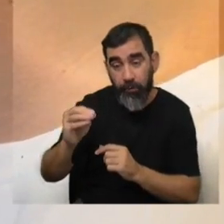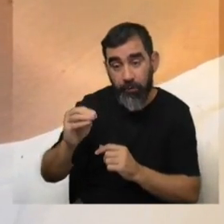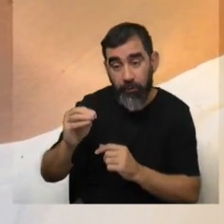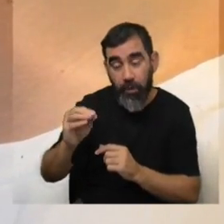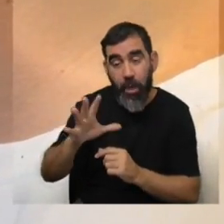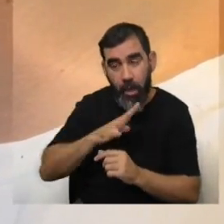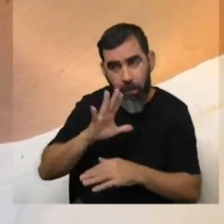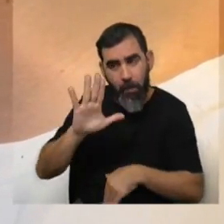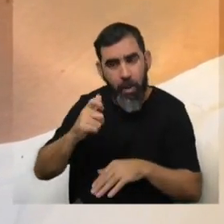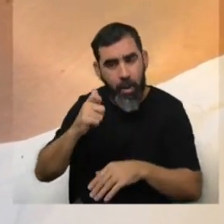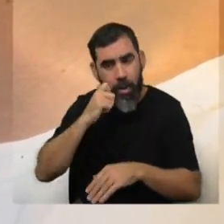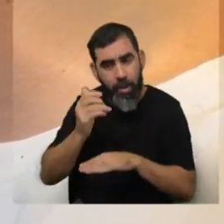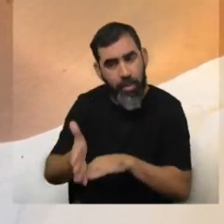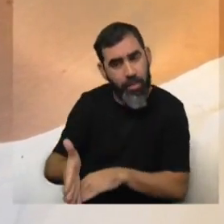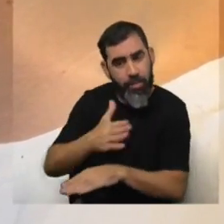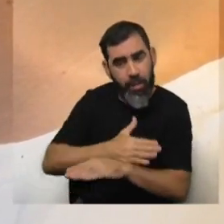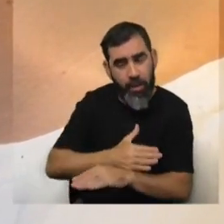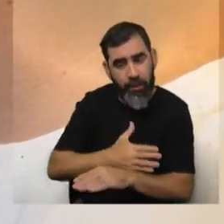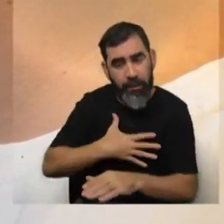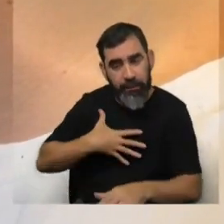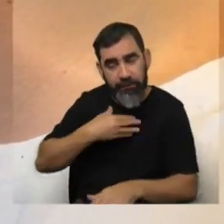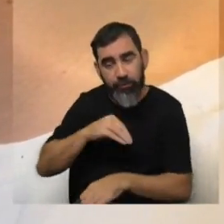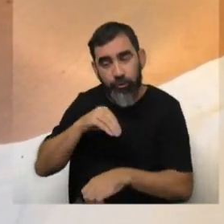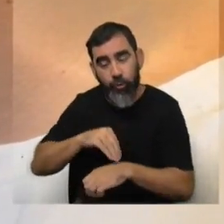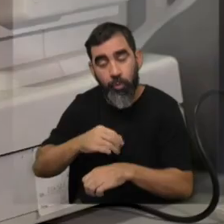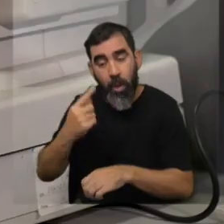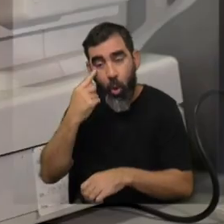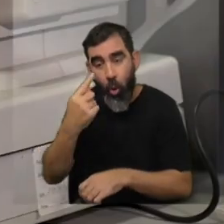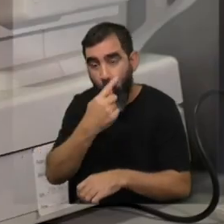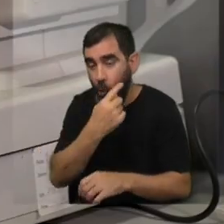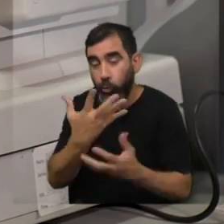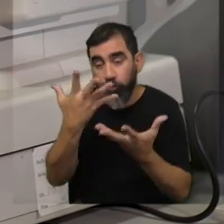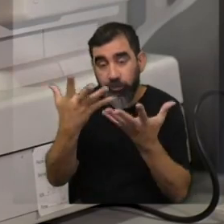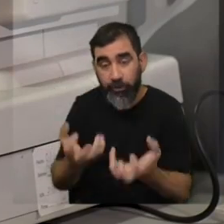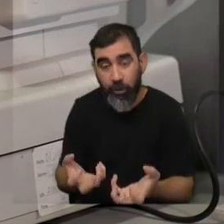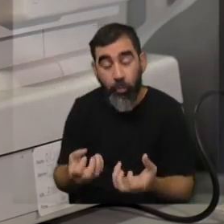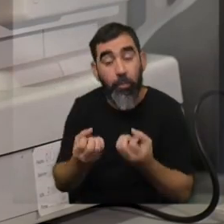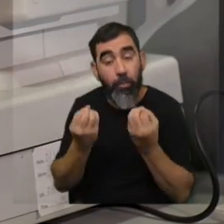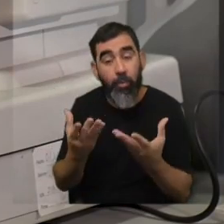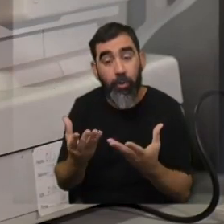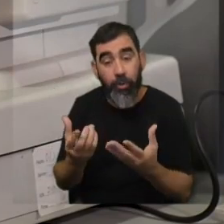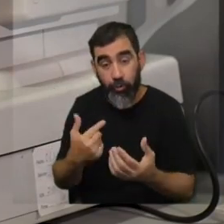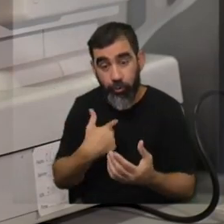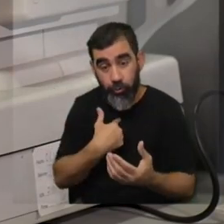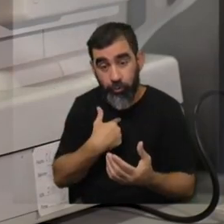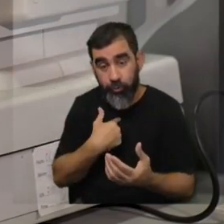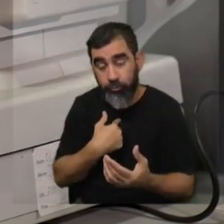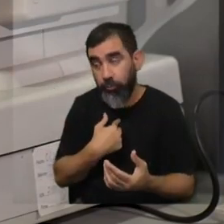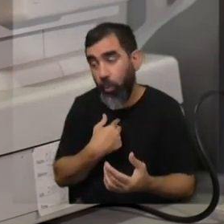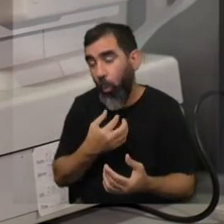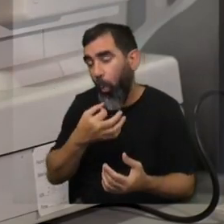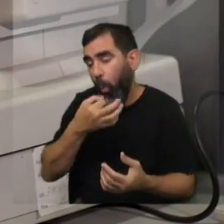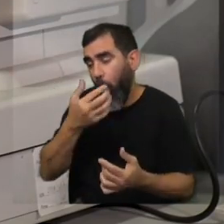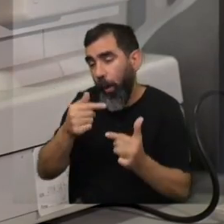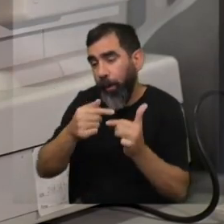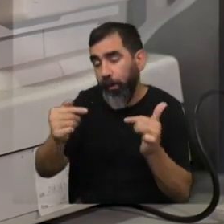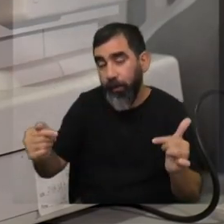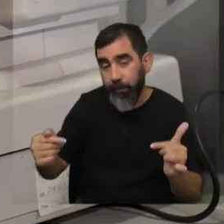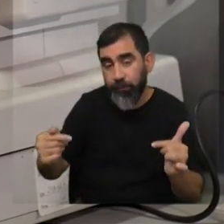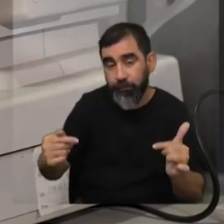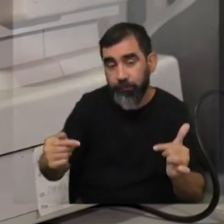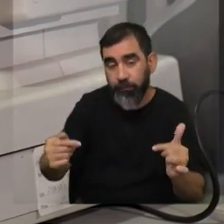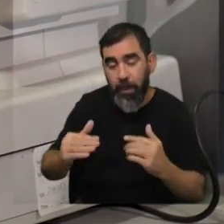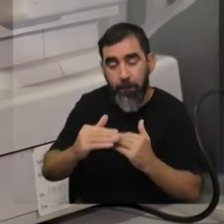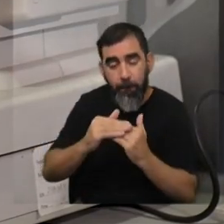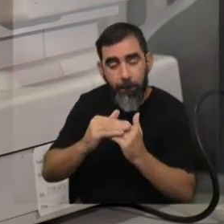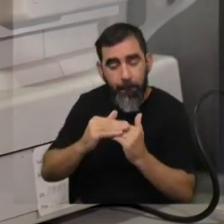edades mucho más tempranas los síntomas de ojo seco. Pero esto es porque apenas yo tenga cualquier cosa que una